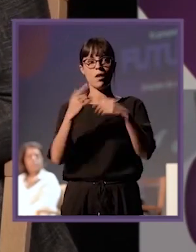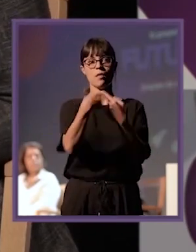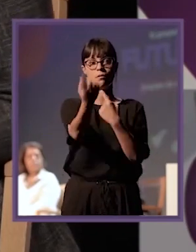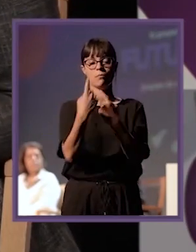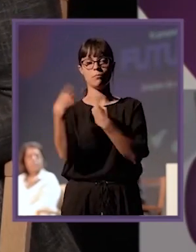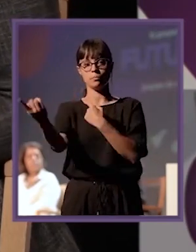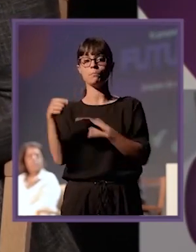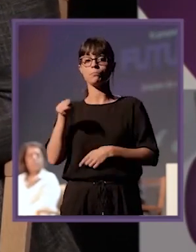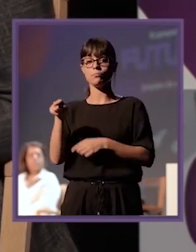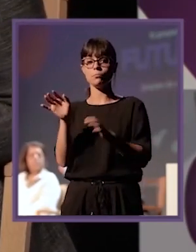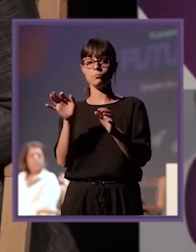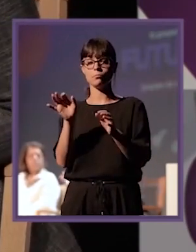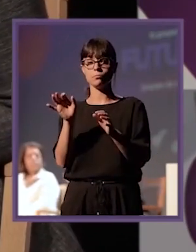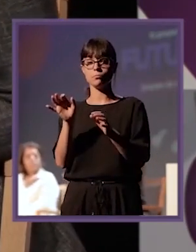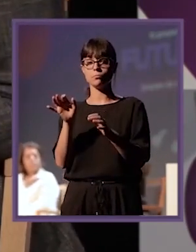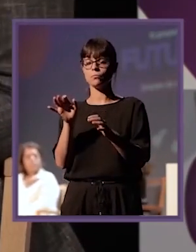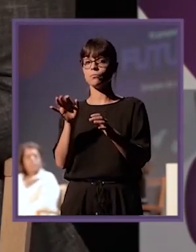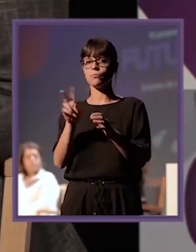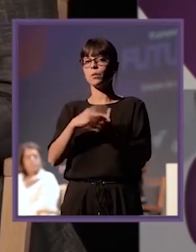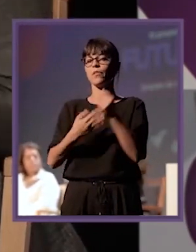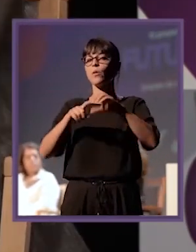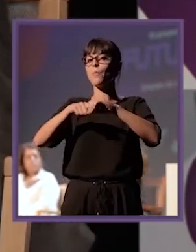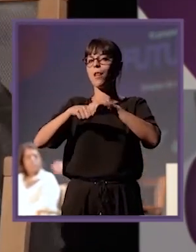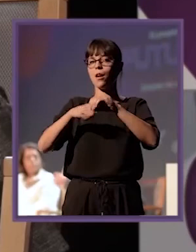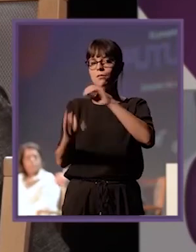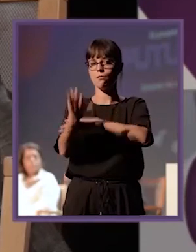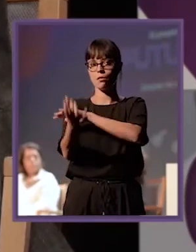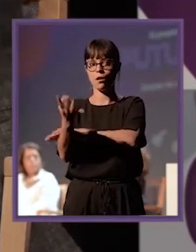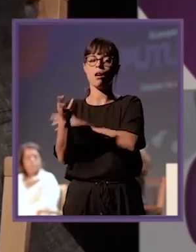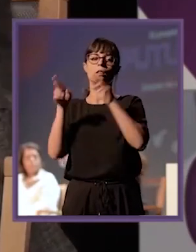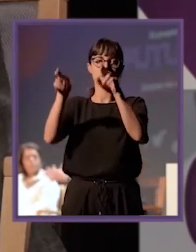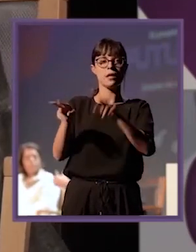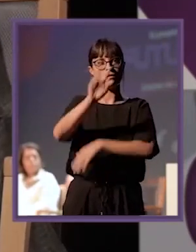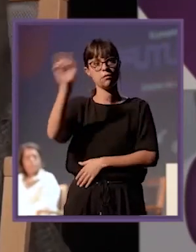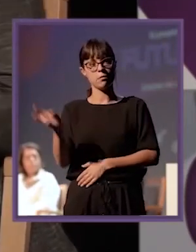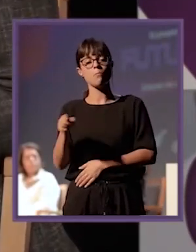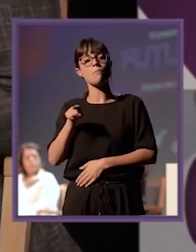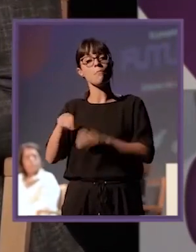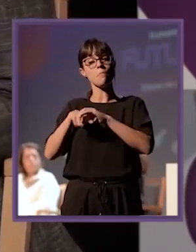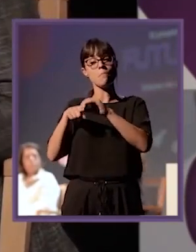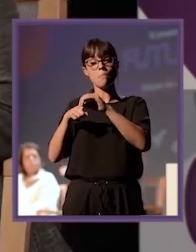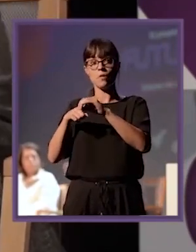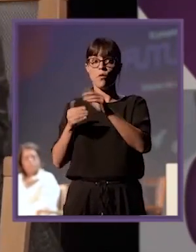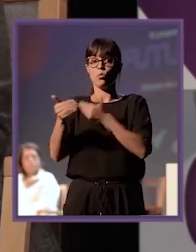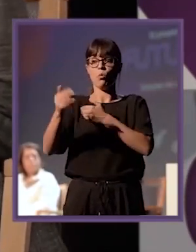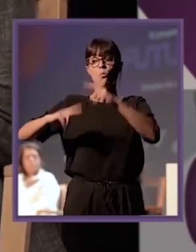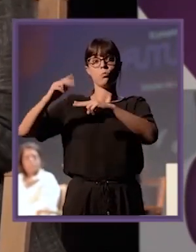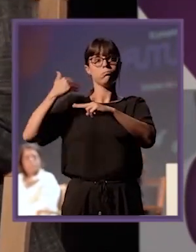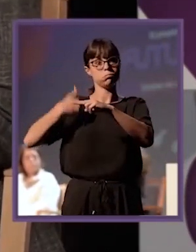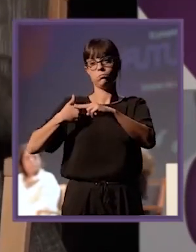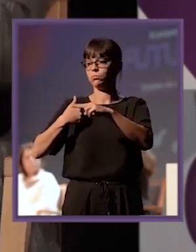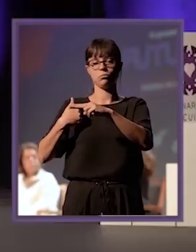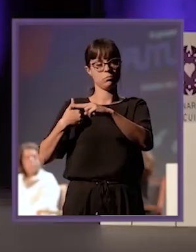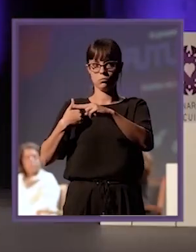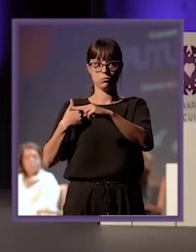infraestructura sociosanitaria, 5.000 plazas que ya cuando se construyan ya se han quedado escasas. Nosotras vamos a construir 1.000